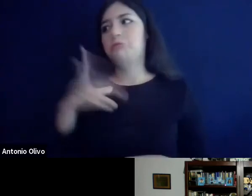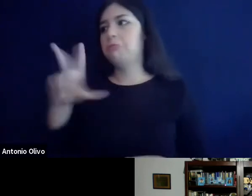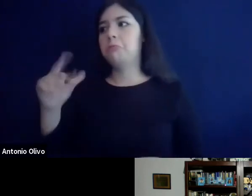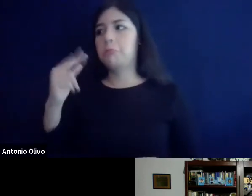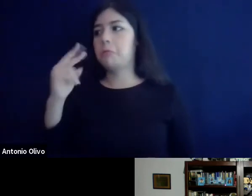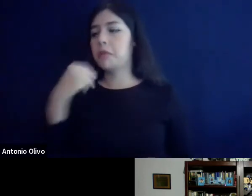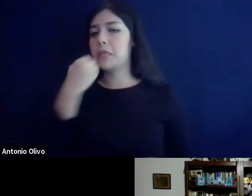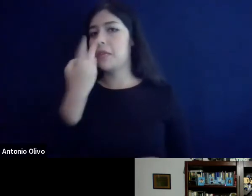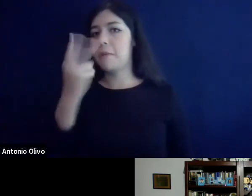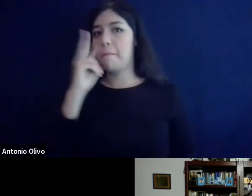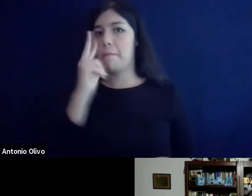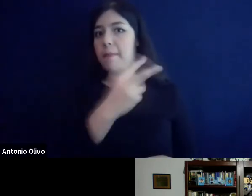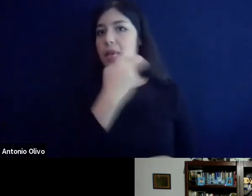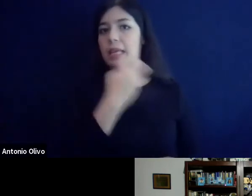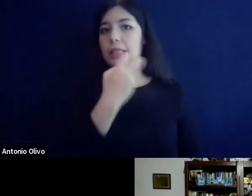tal vez esta parte